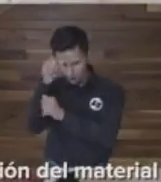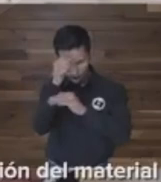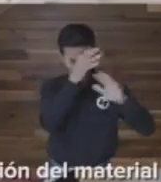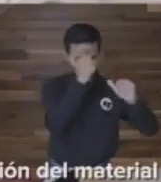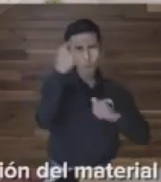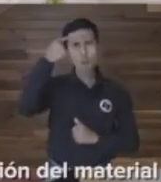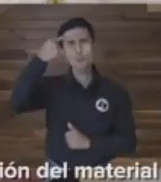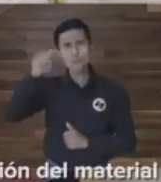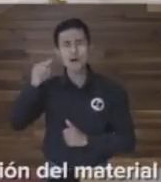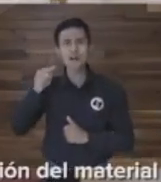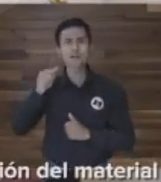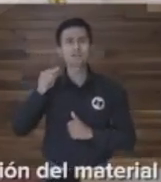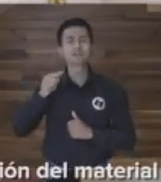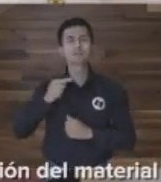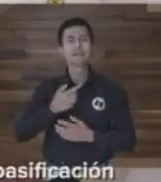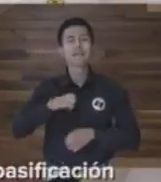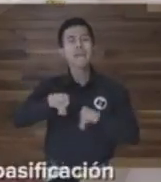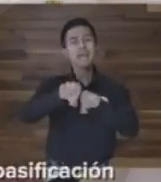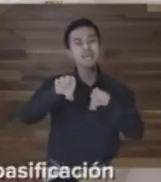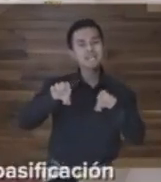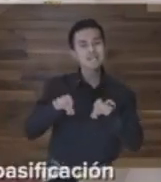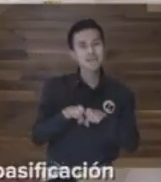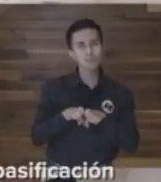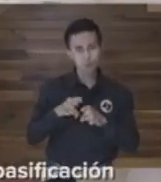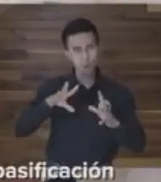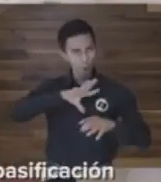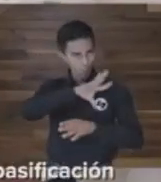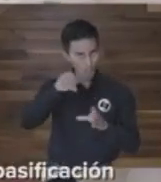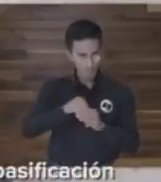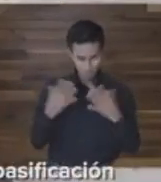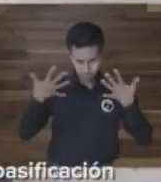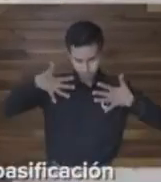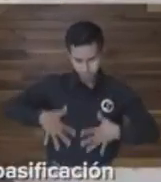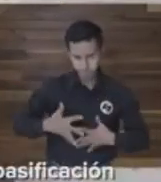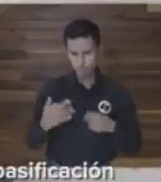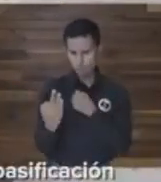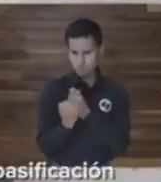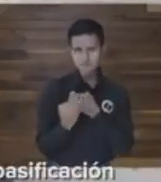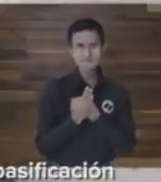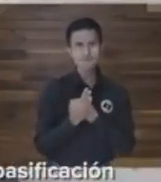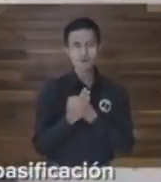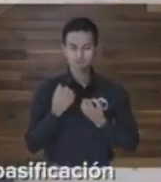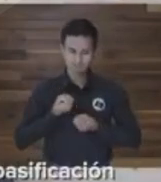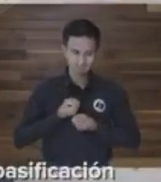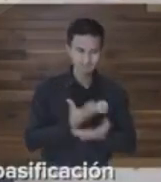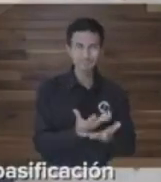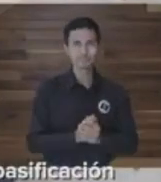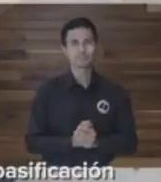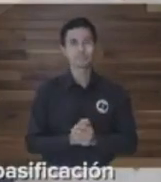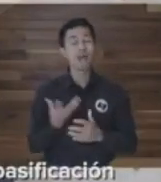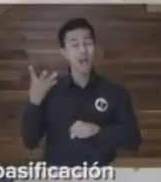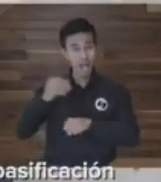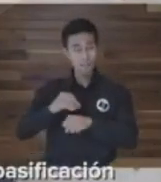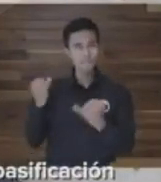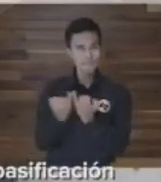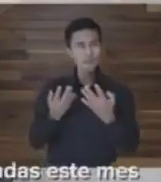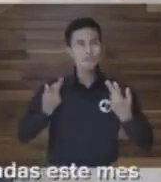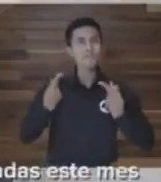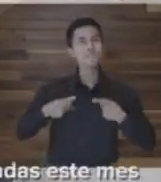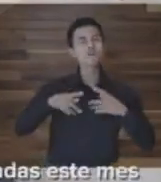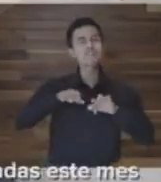y equipo de protección personal necesario para desarrollar su profesión, así como continuar con la basificación del